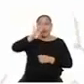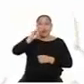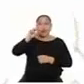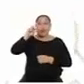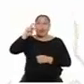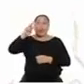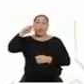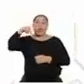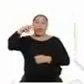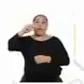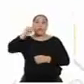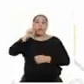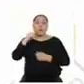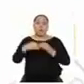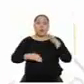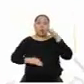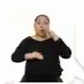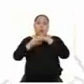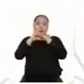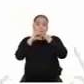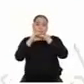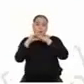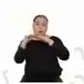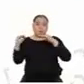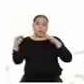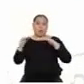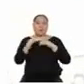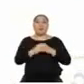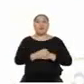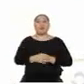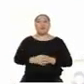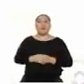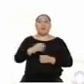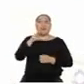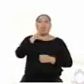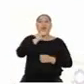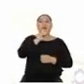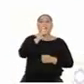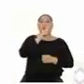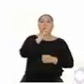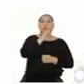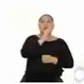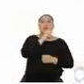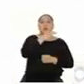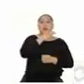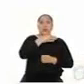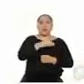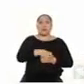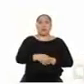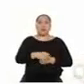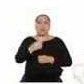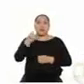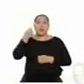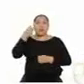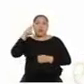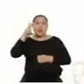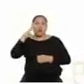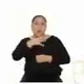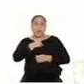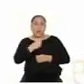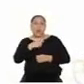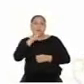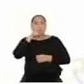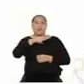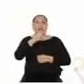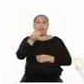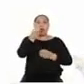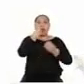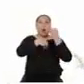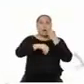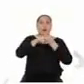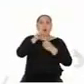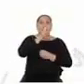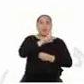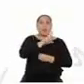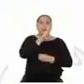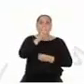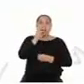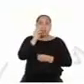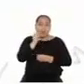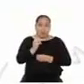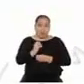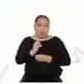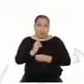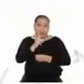completar la cantidad necesaria En el caso de los carbohidratos, alguien de 12 años necesita consumir diariamente 330